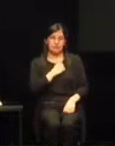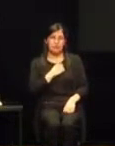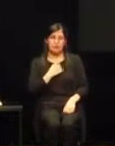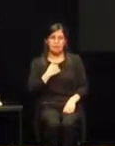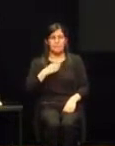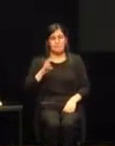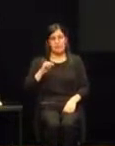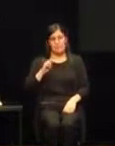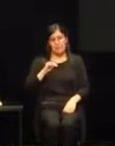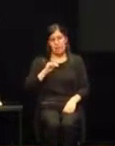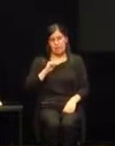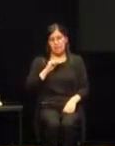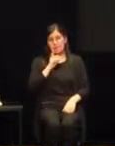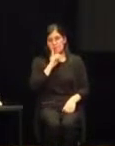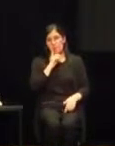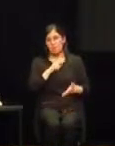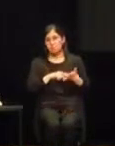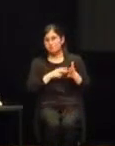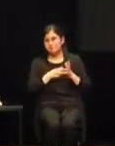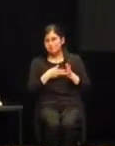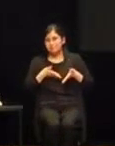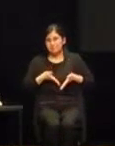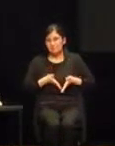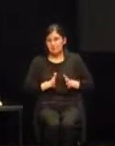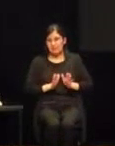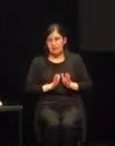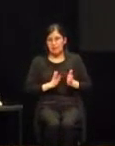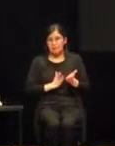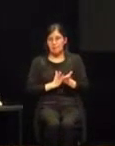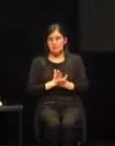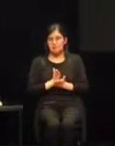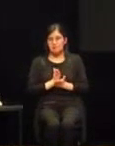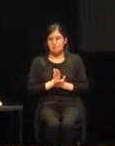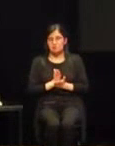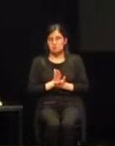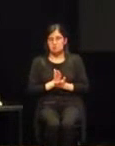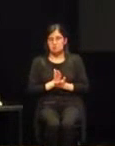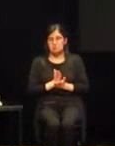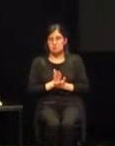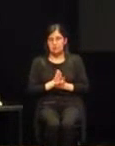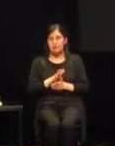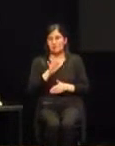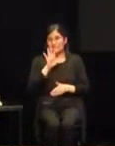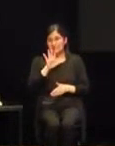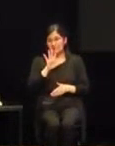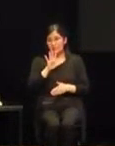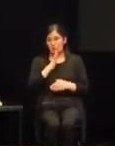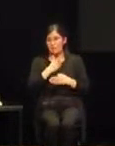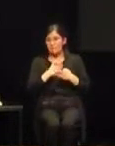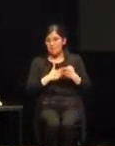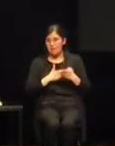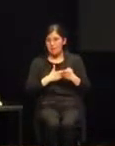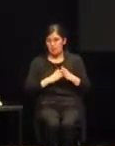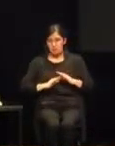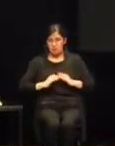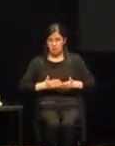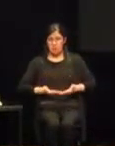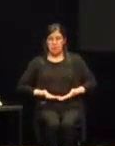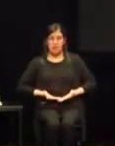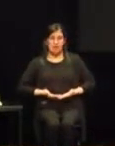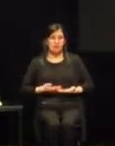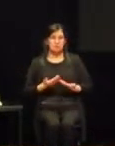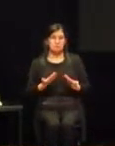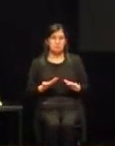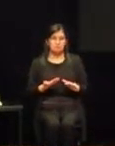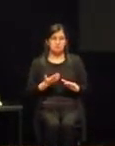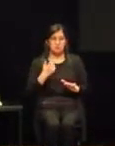mamá tenía preeclampsia, parto gemelar a los 5,5 meses de gestación, por lo tanto